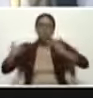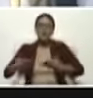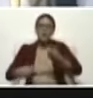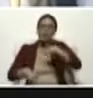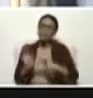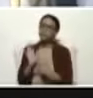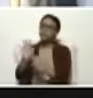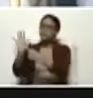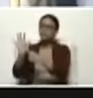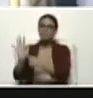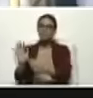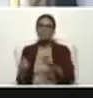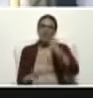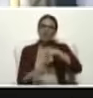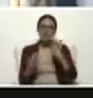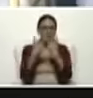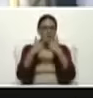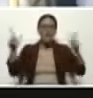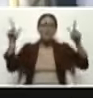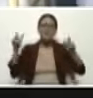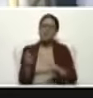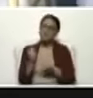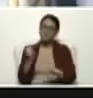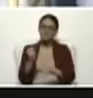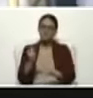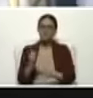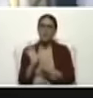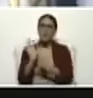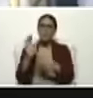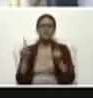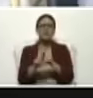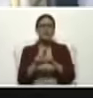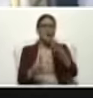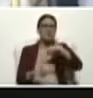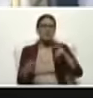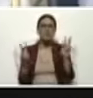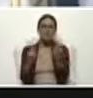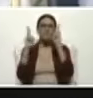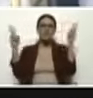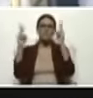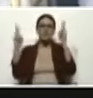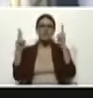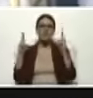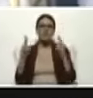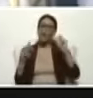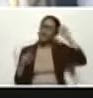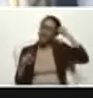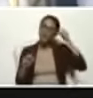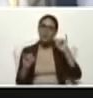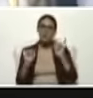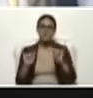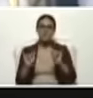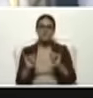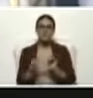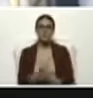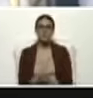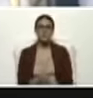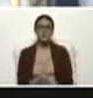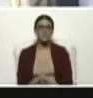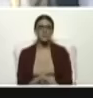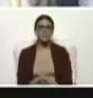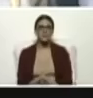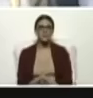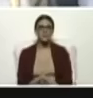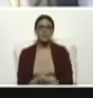de Pizarro en manos patriotas como símbolo de la victoria en Junín y en Ayacucho,